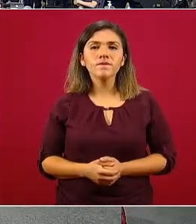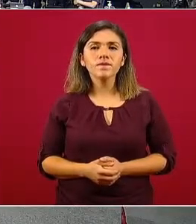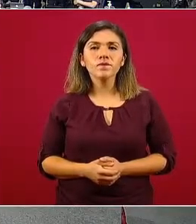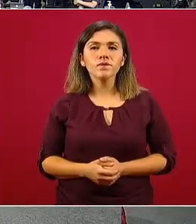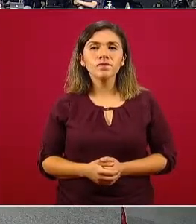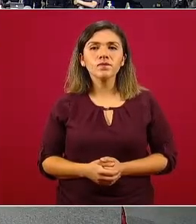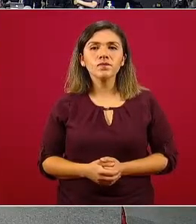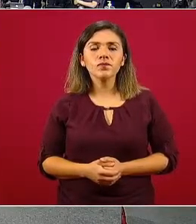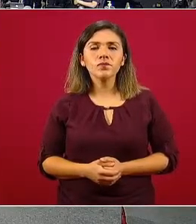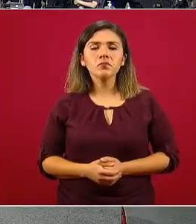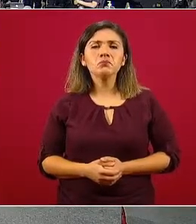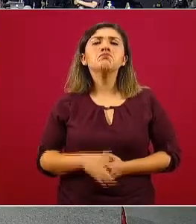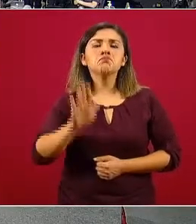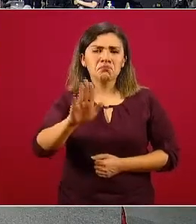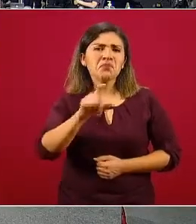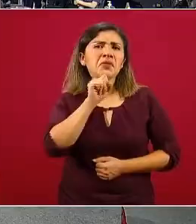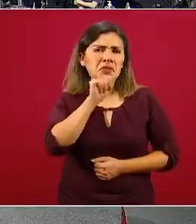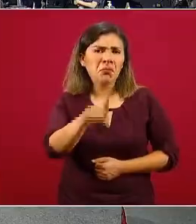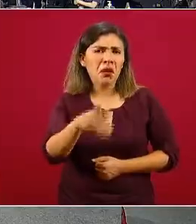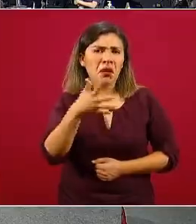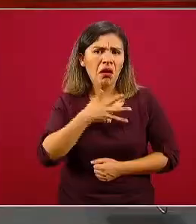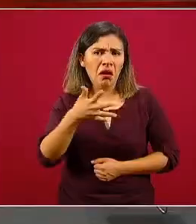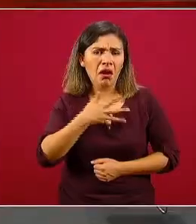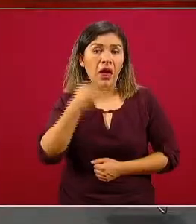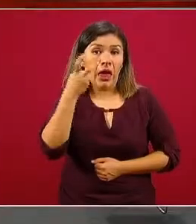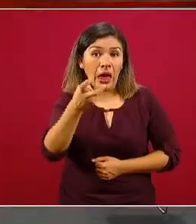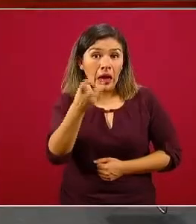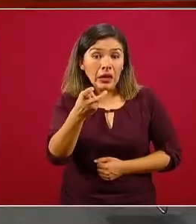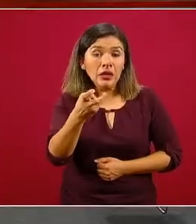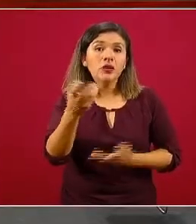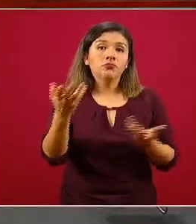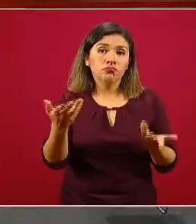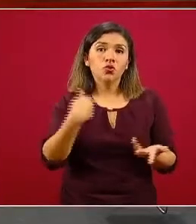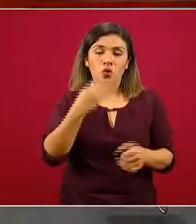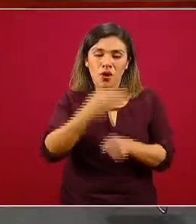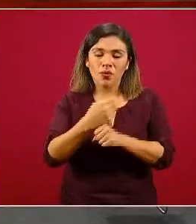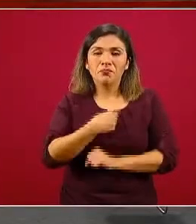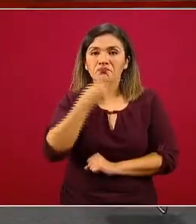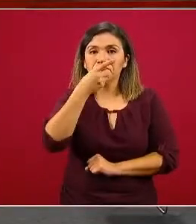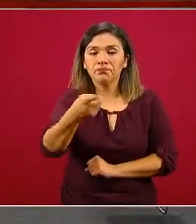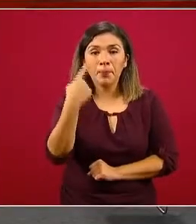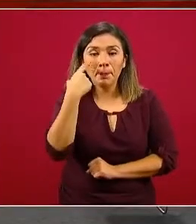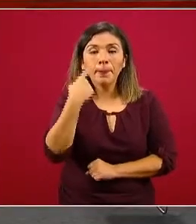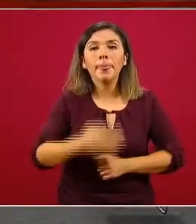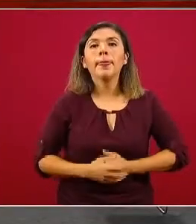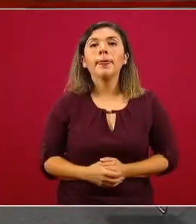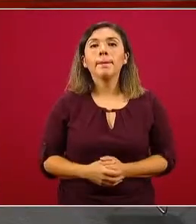También los hay, y esto me da pie a comentar lo siguiente.